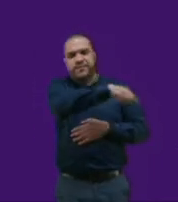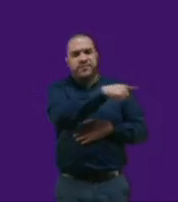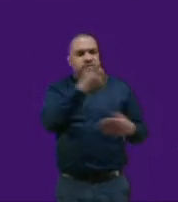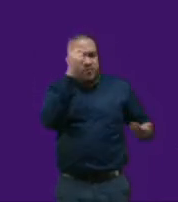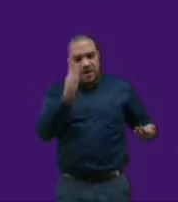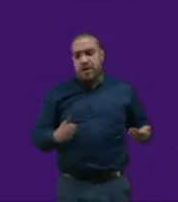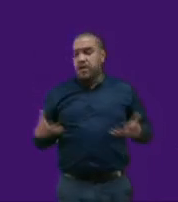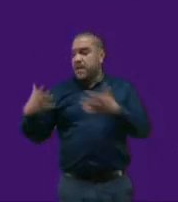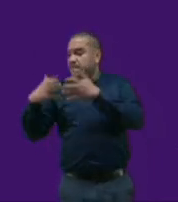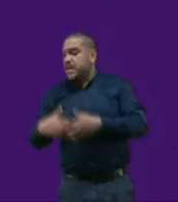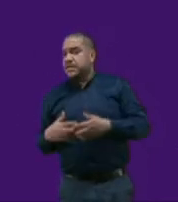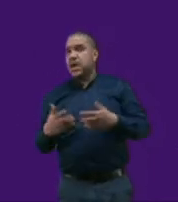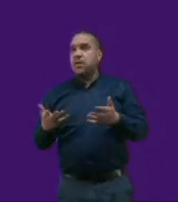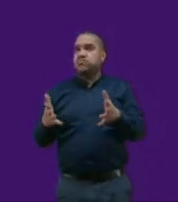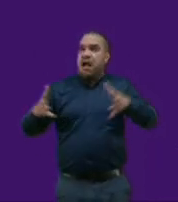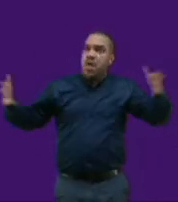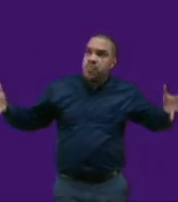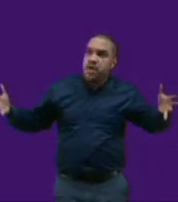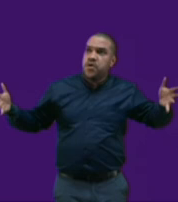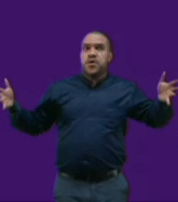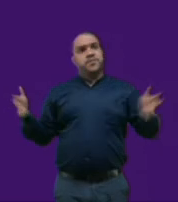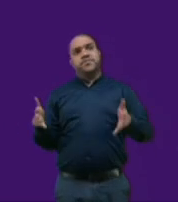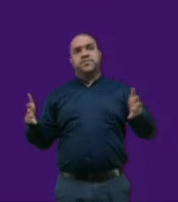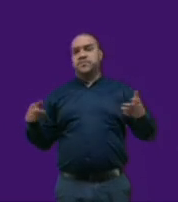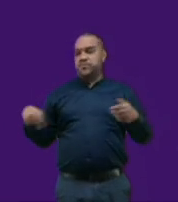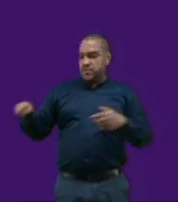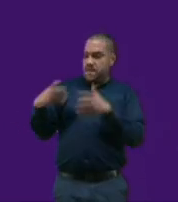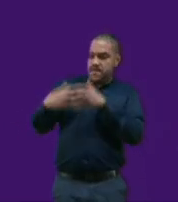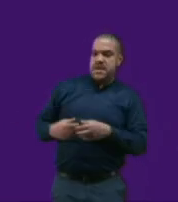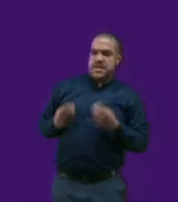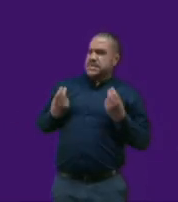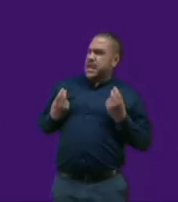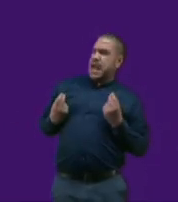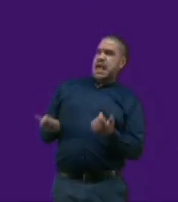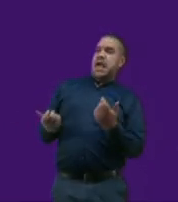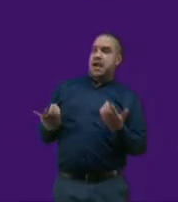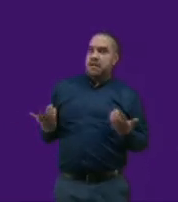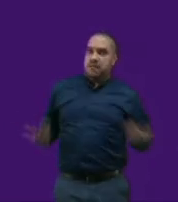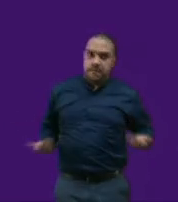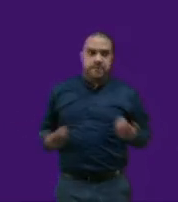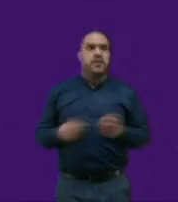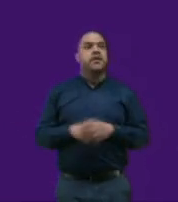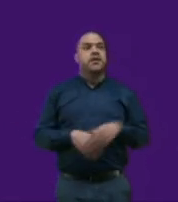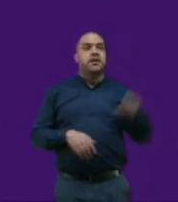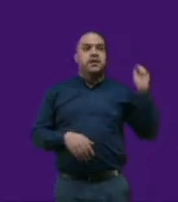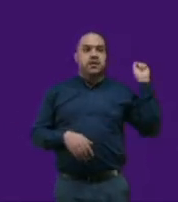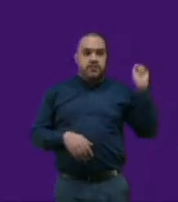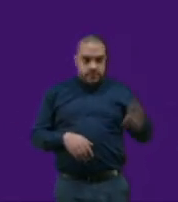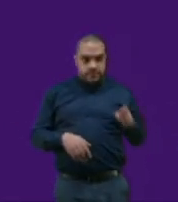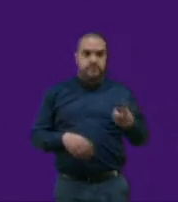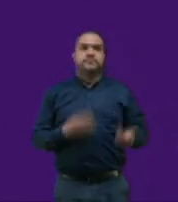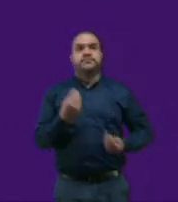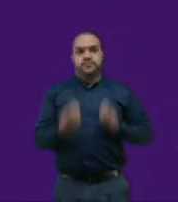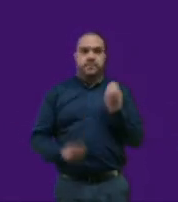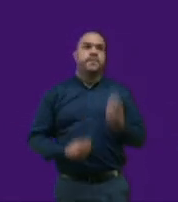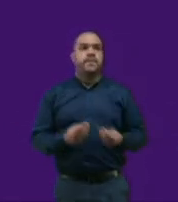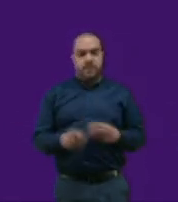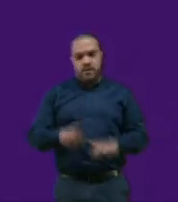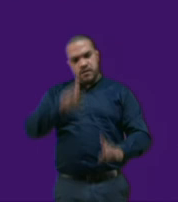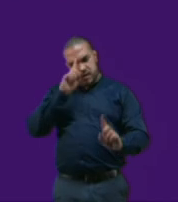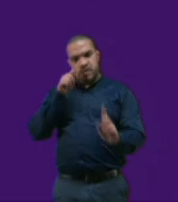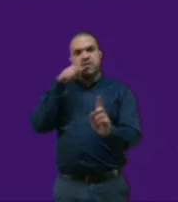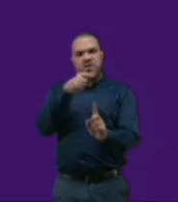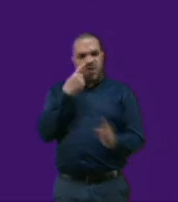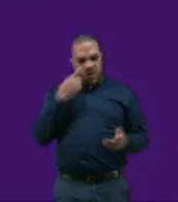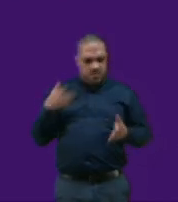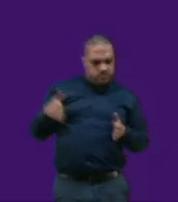lo grande que sea, no importa la velocidad a la que quiera crecer, tiene que tener un camino a la rentabilidad.